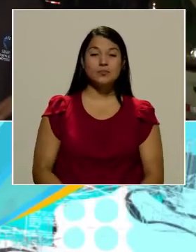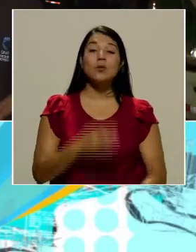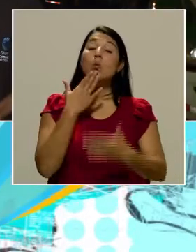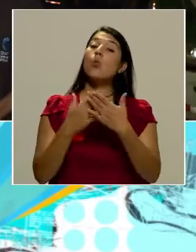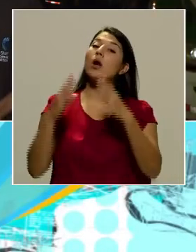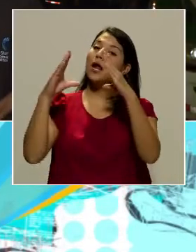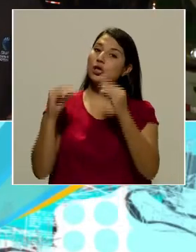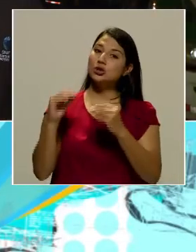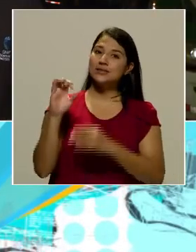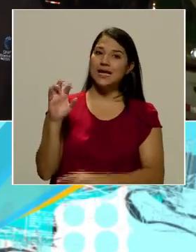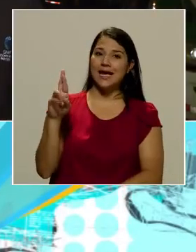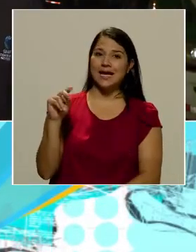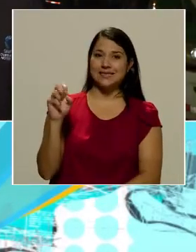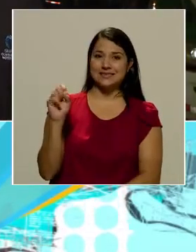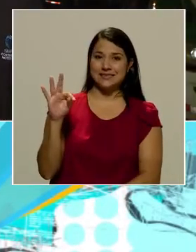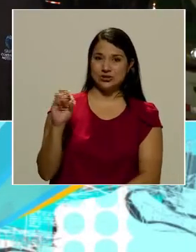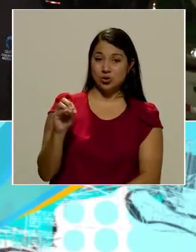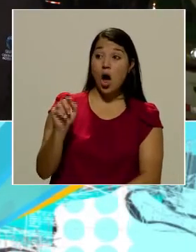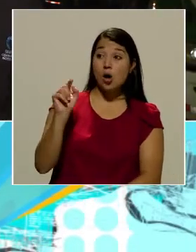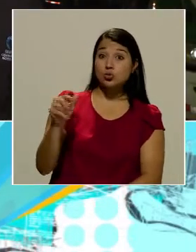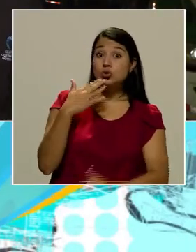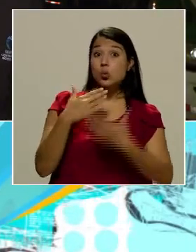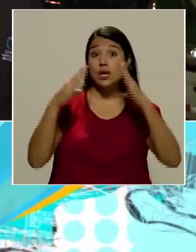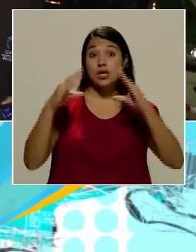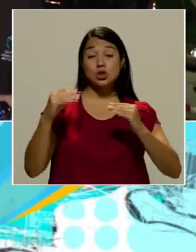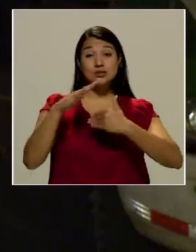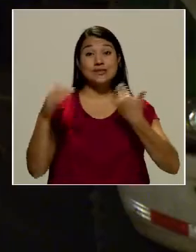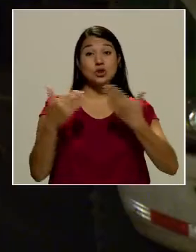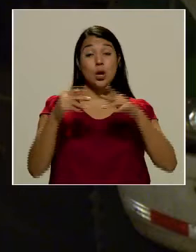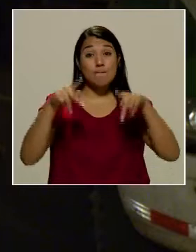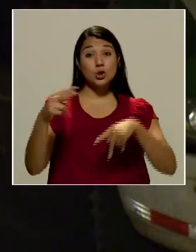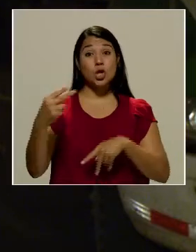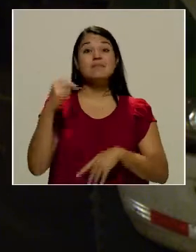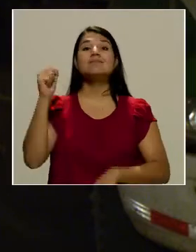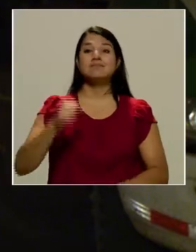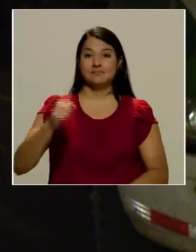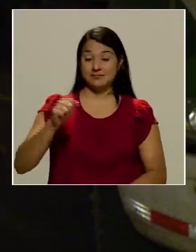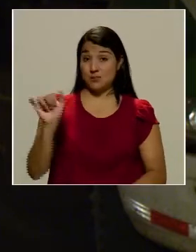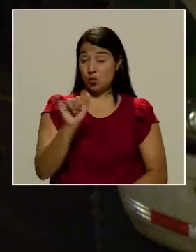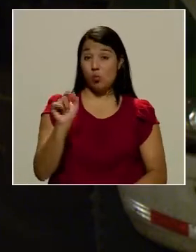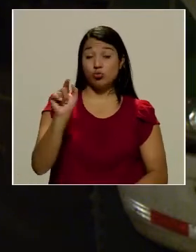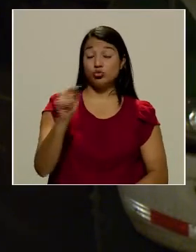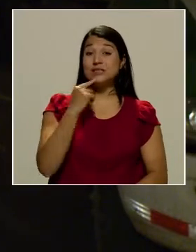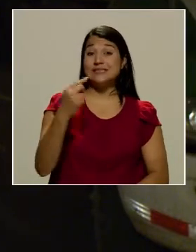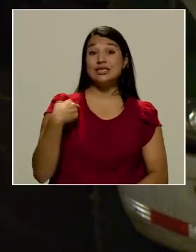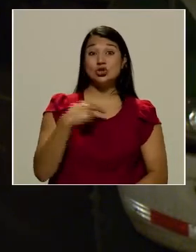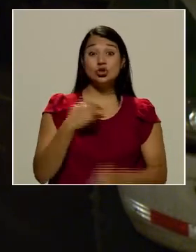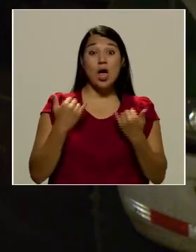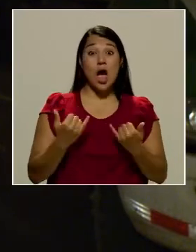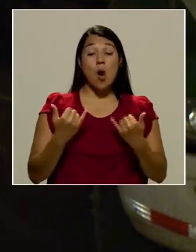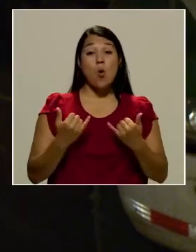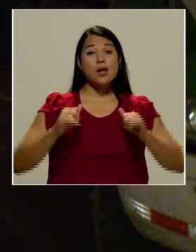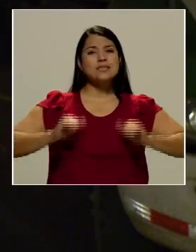Buenas noches, don Ernesto, para usted y para los televidentes. Así es, tal y como usted lo acaba de mencionar, estamos en vivo